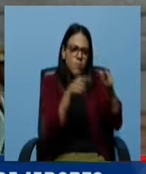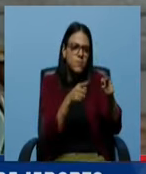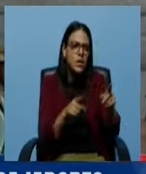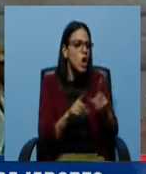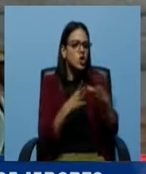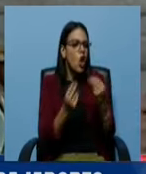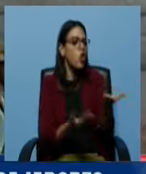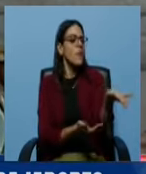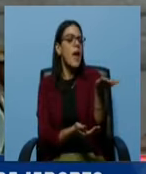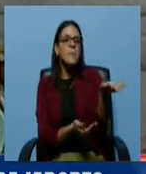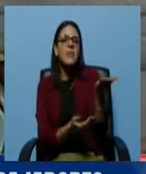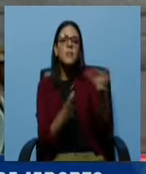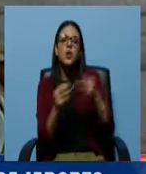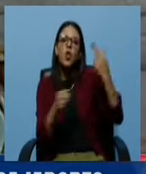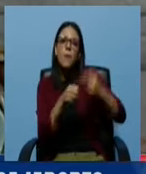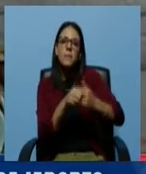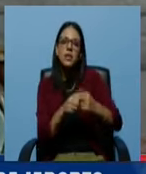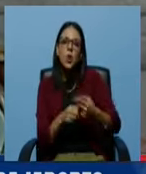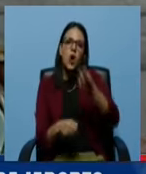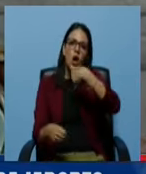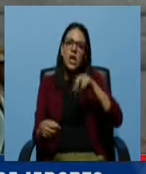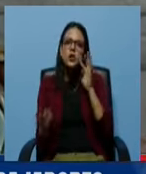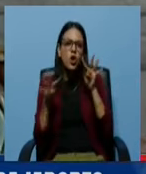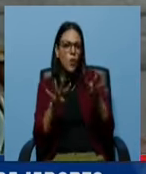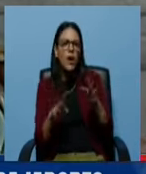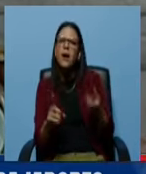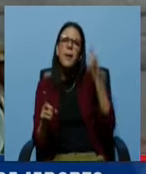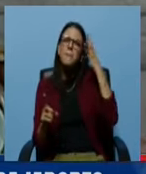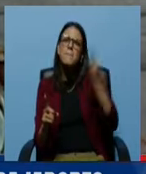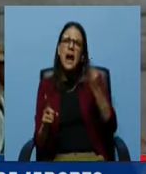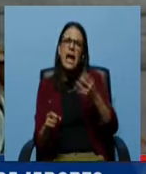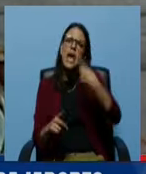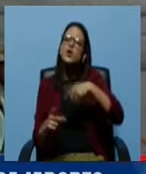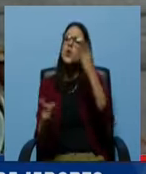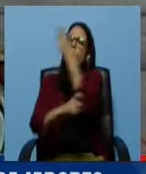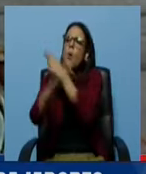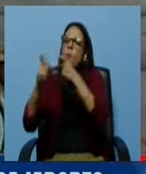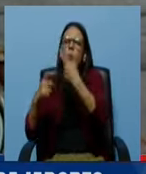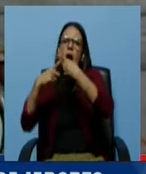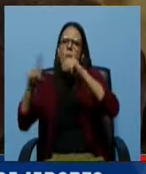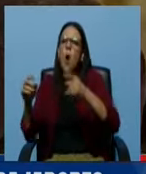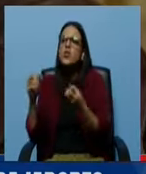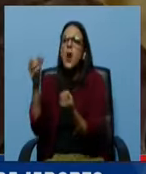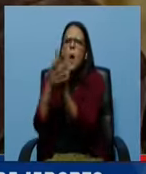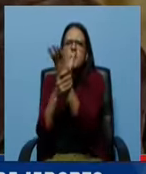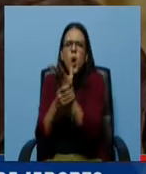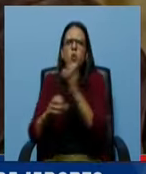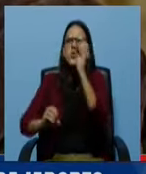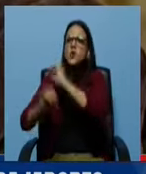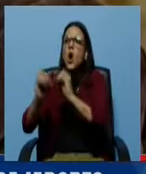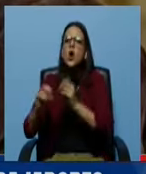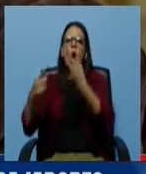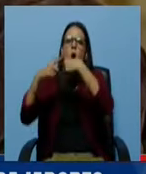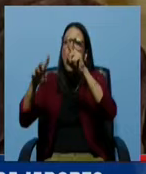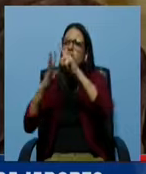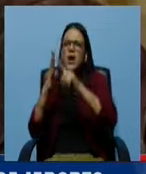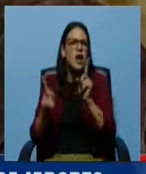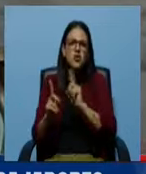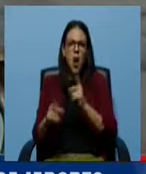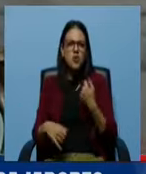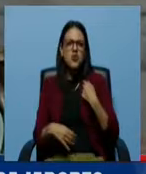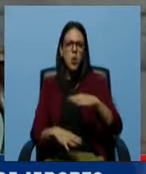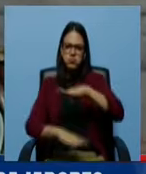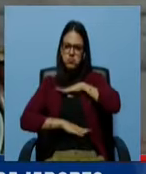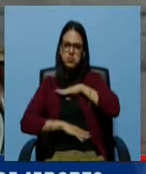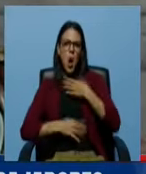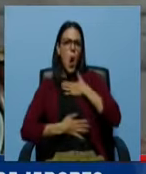la lógica era, ¿para qué hacerlo, para qué producirlo si puedo comprarlo?